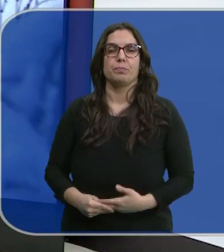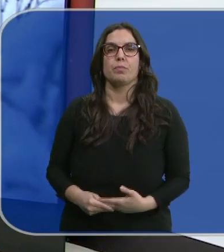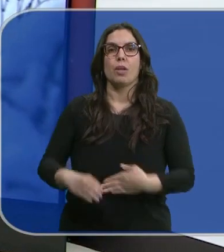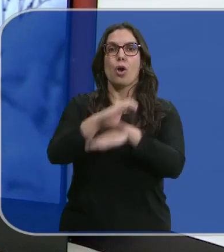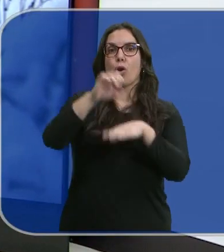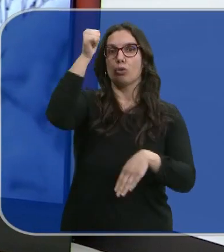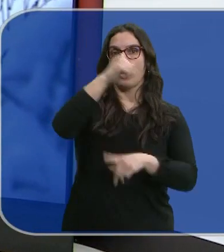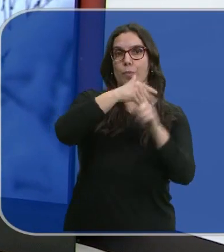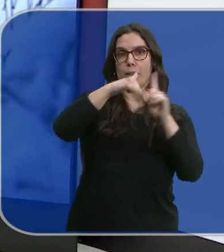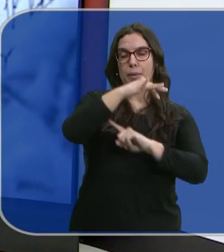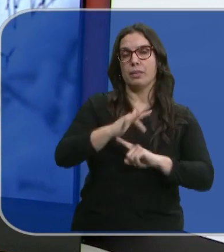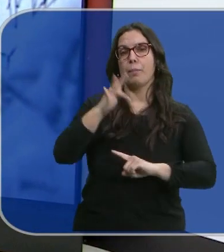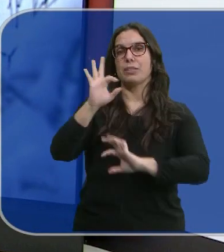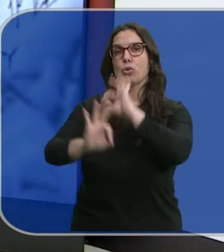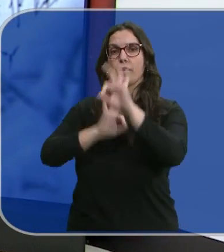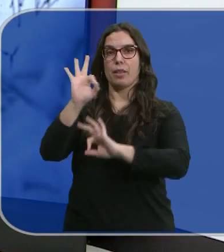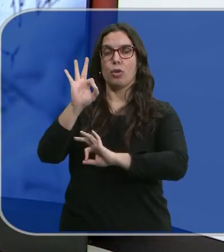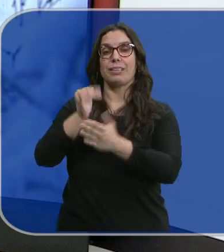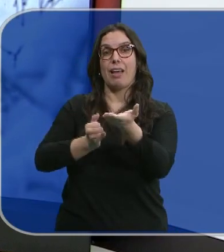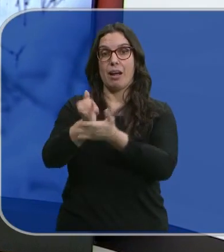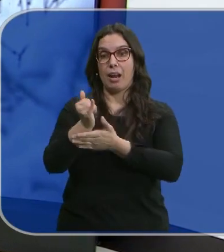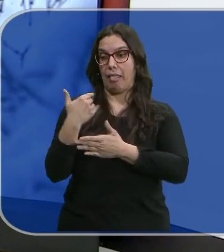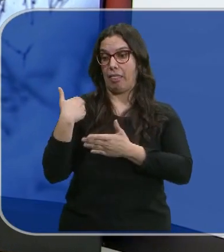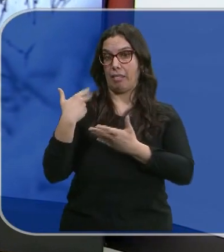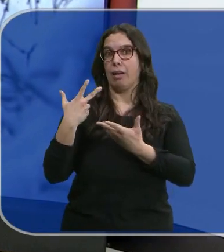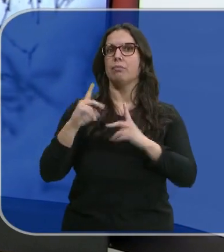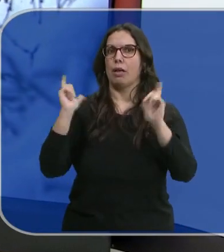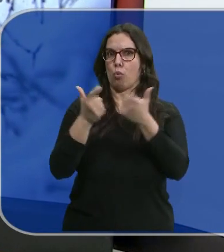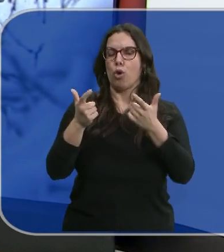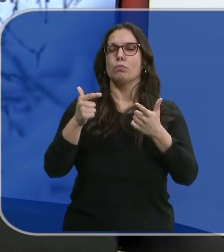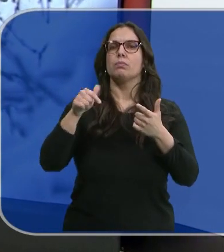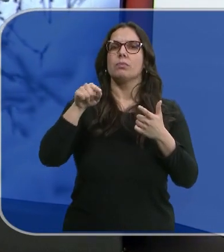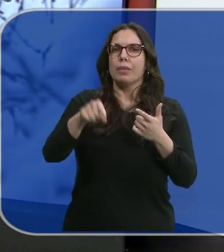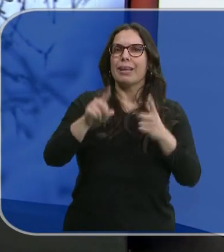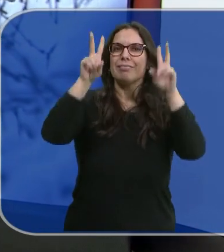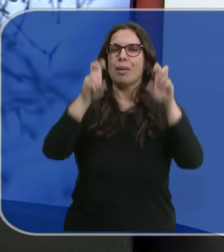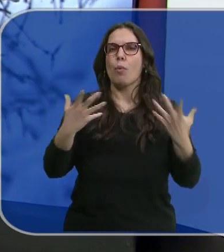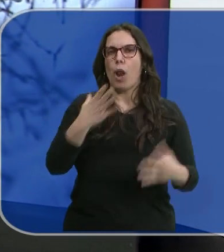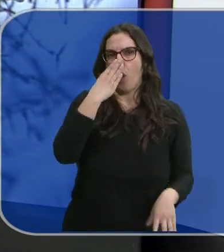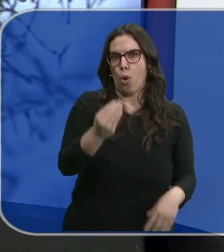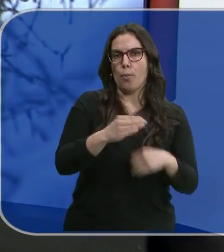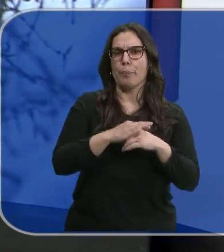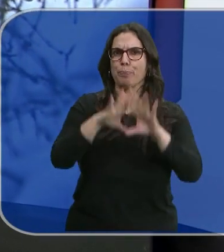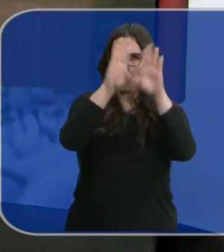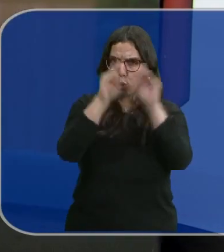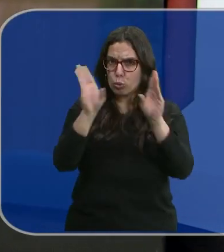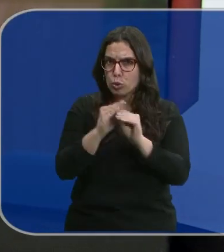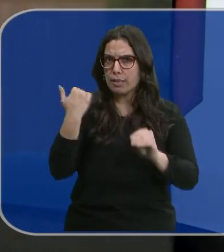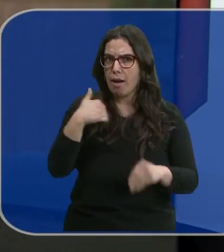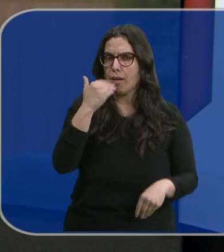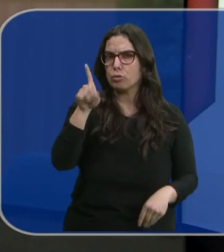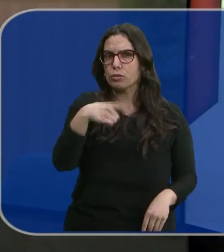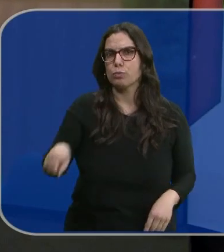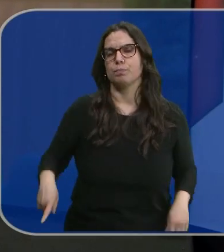El consejero de Medio Ambiente y las organizaciones agrarias se han reunido hasta hace unos minutos. Sobre la mesa, el tema del lobo. ¿Hay conclusiones ya del encuentro?